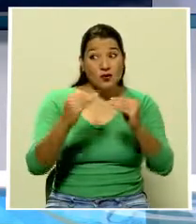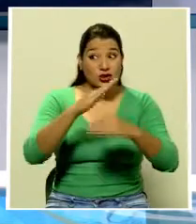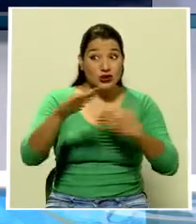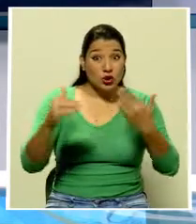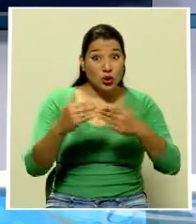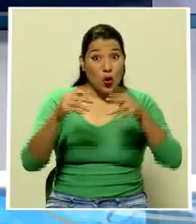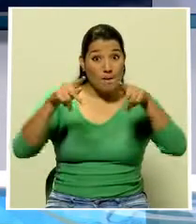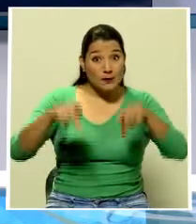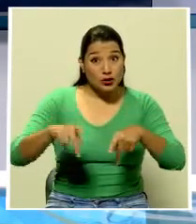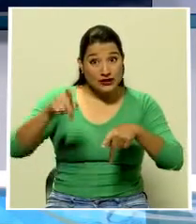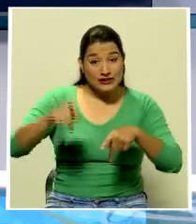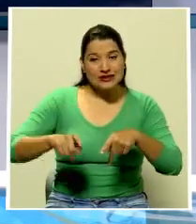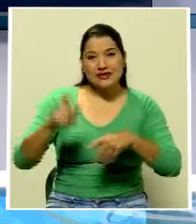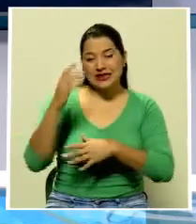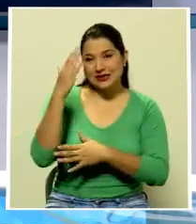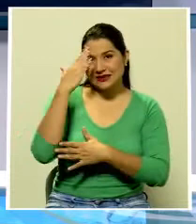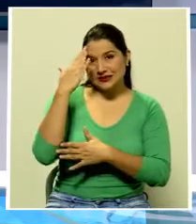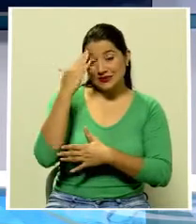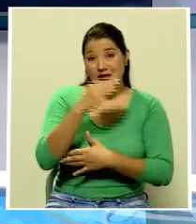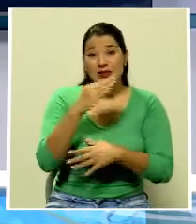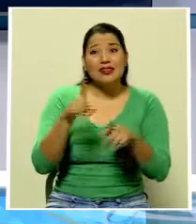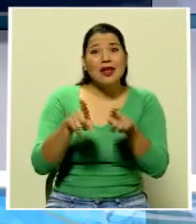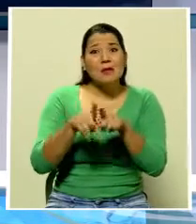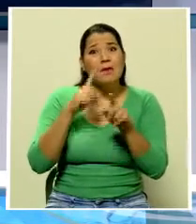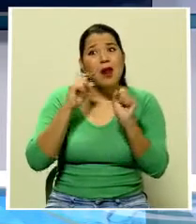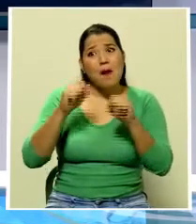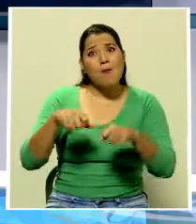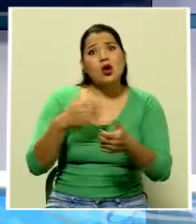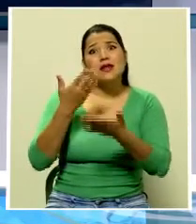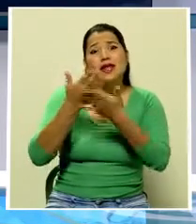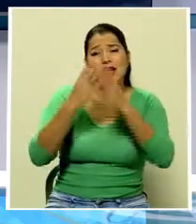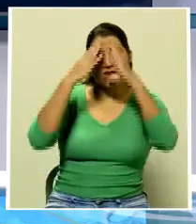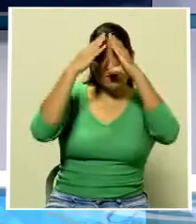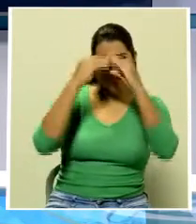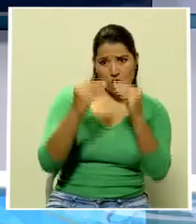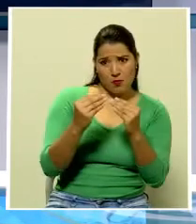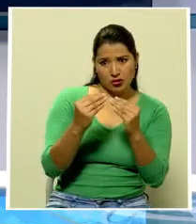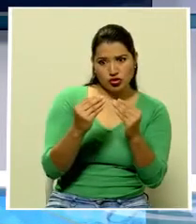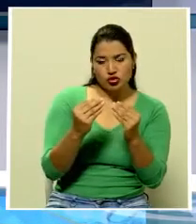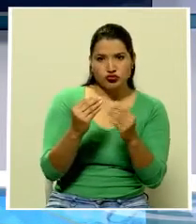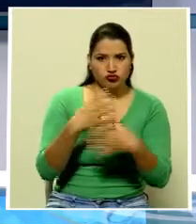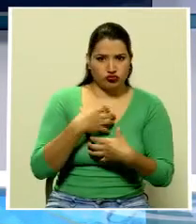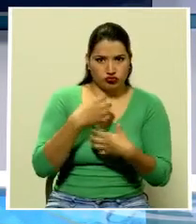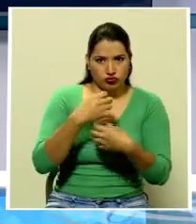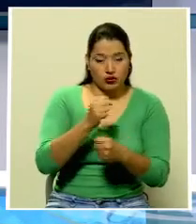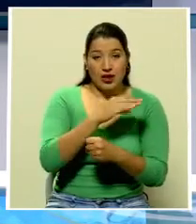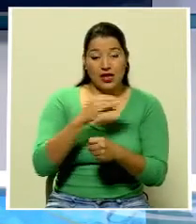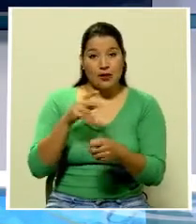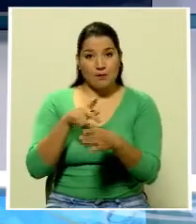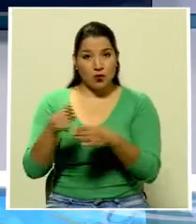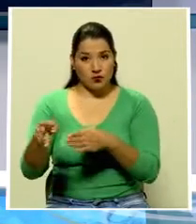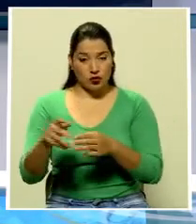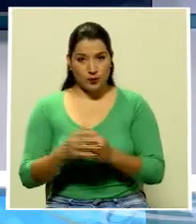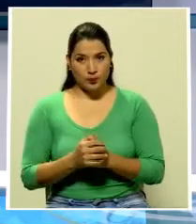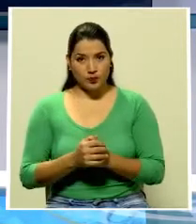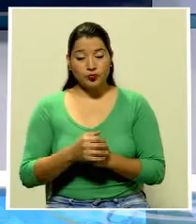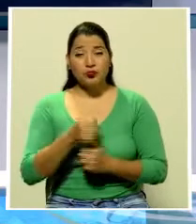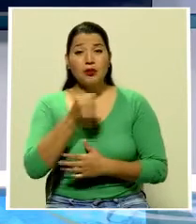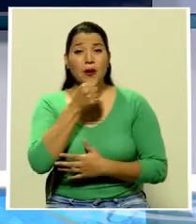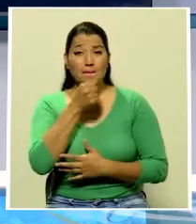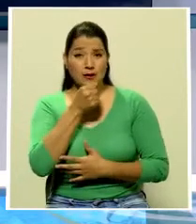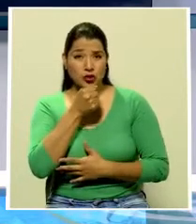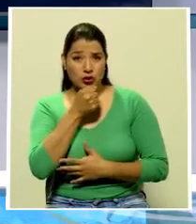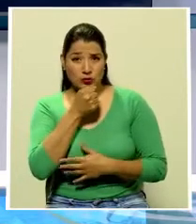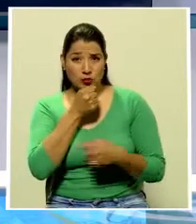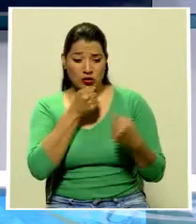y también para llevar información confiable y profesional al público. El periodismo es